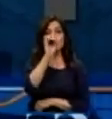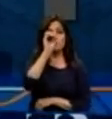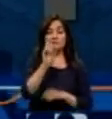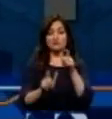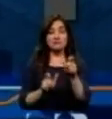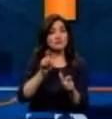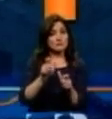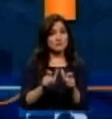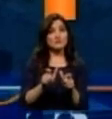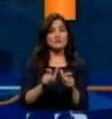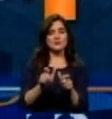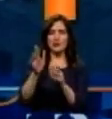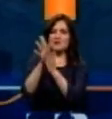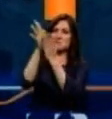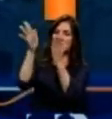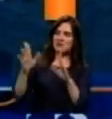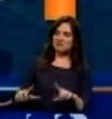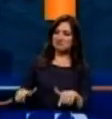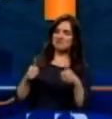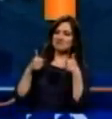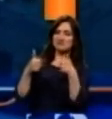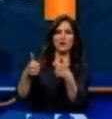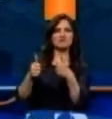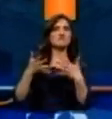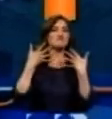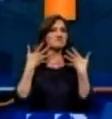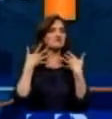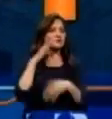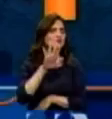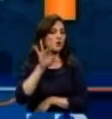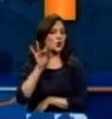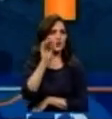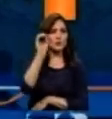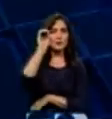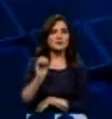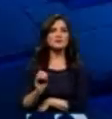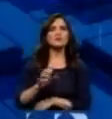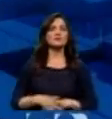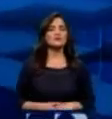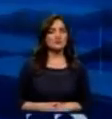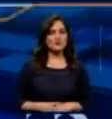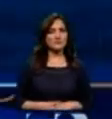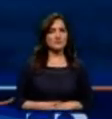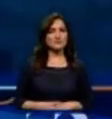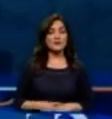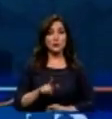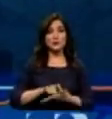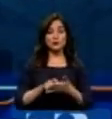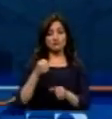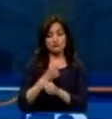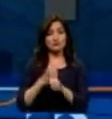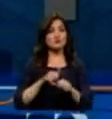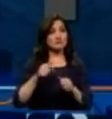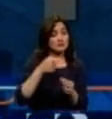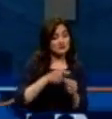los ciudadanos tiene una buena imagen de Lenín Moreno. En Guayaquil, un 58%. En cuanto a la aprobación de su gestión,